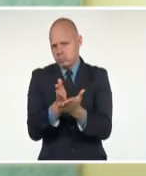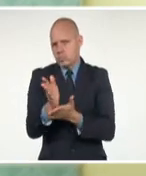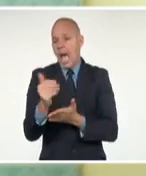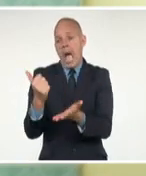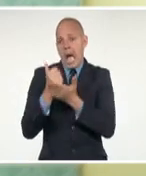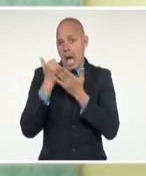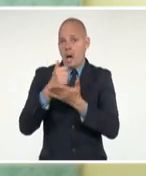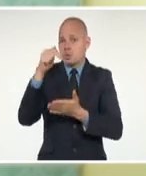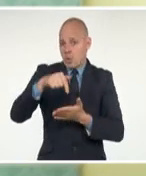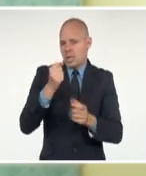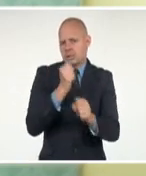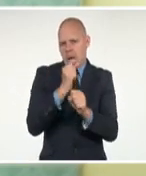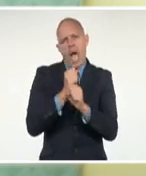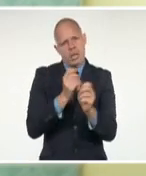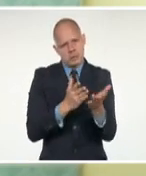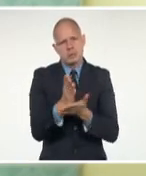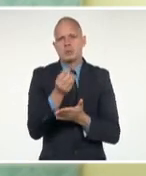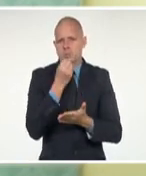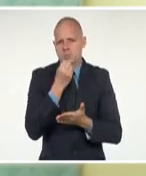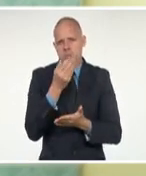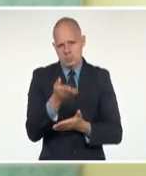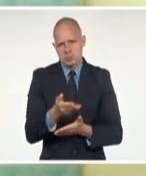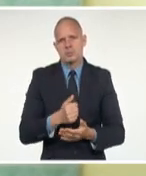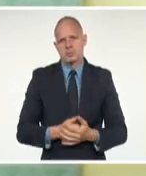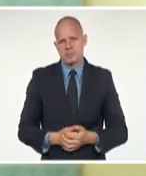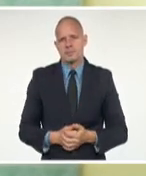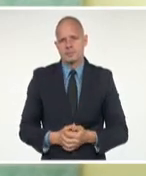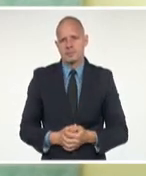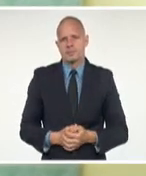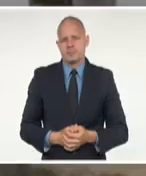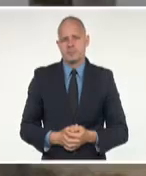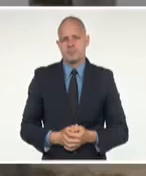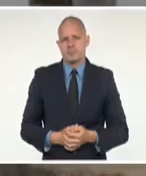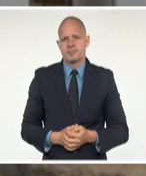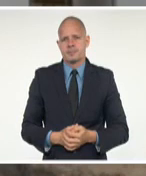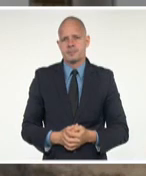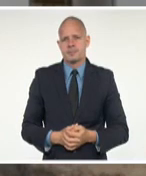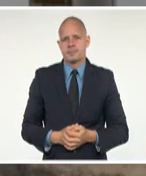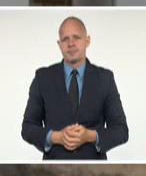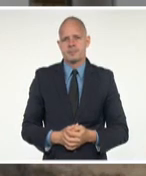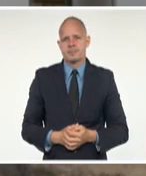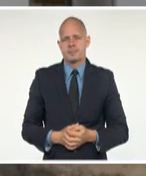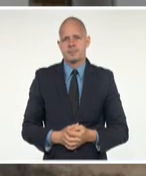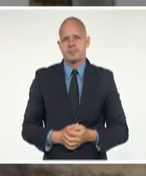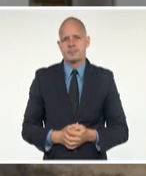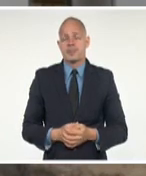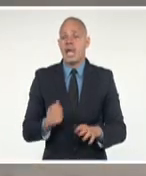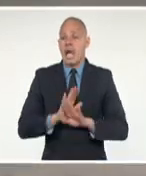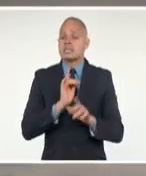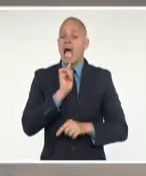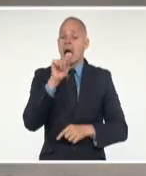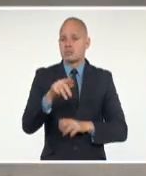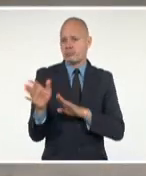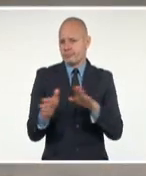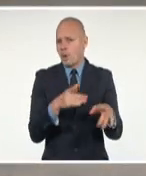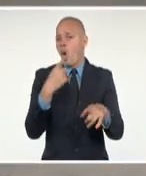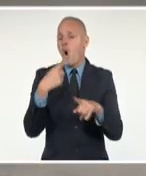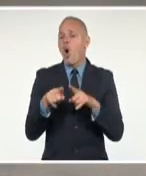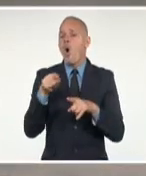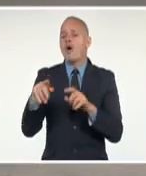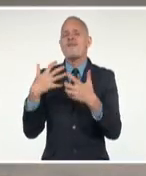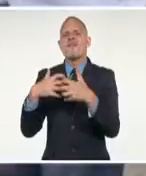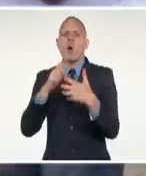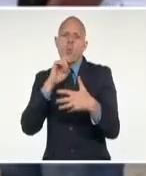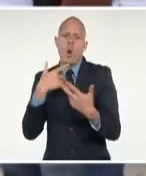la energía de aquí de la de la empresa dentro del complejo cuba ron se encuentra en la fábrica de